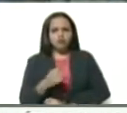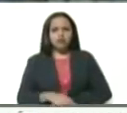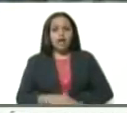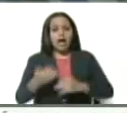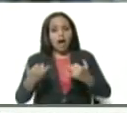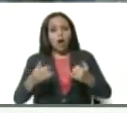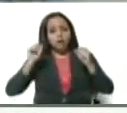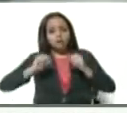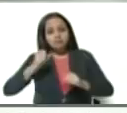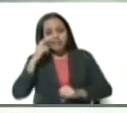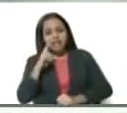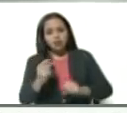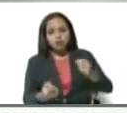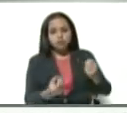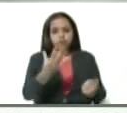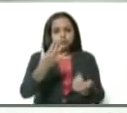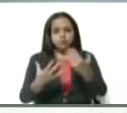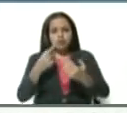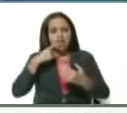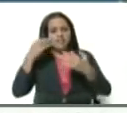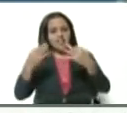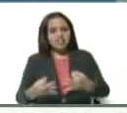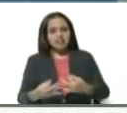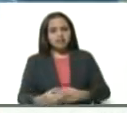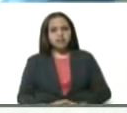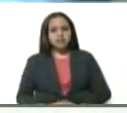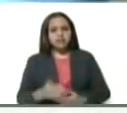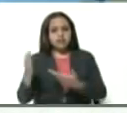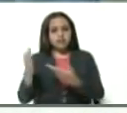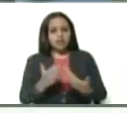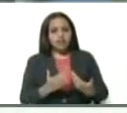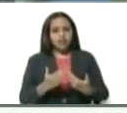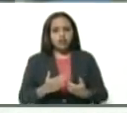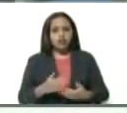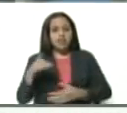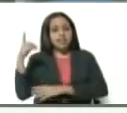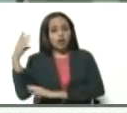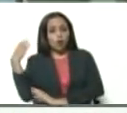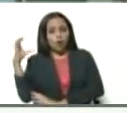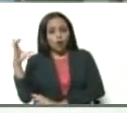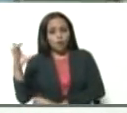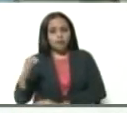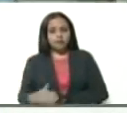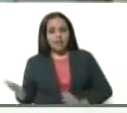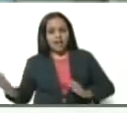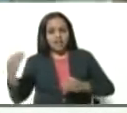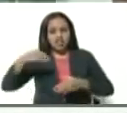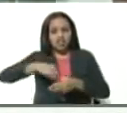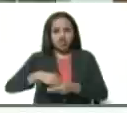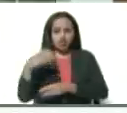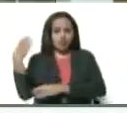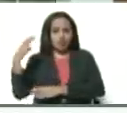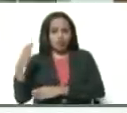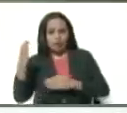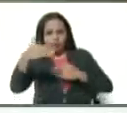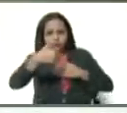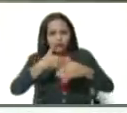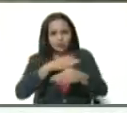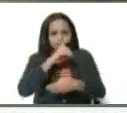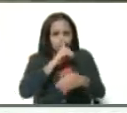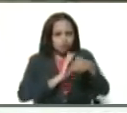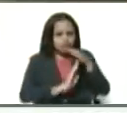estamos viendo el brote que nos llegó con el virus colombiano, entró el virus colombiano por las trochas, bueno, y